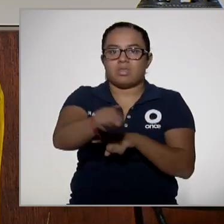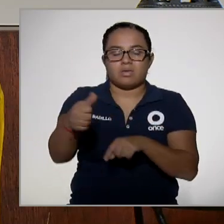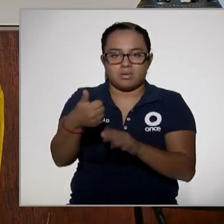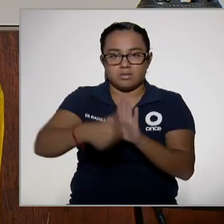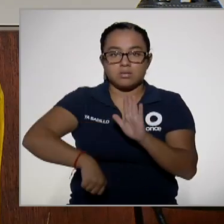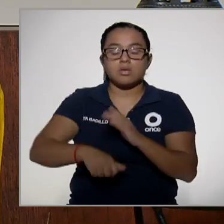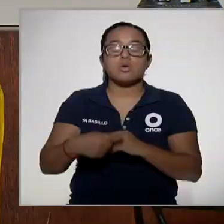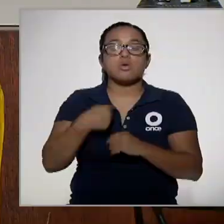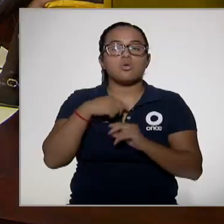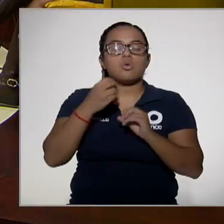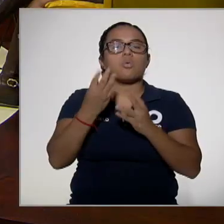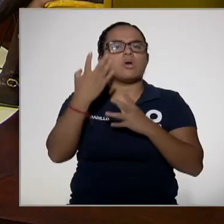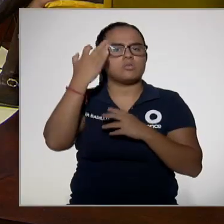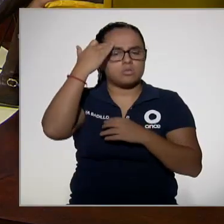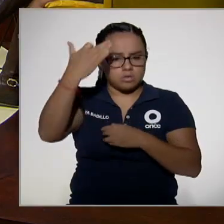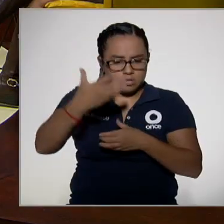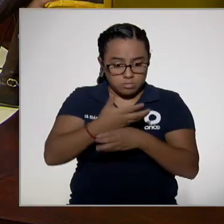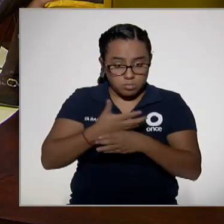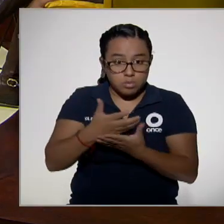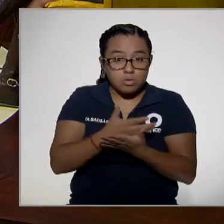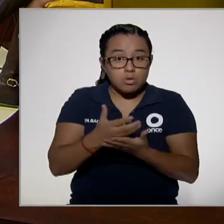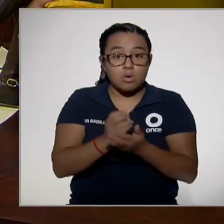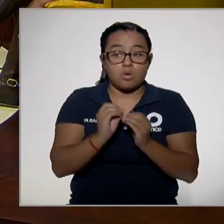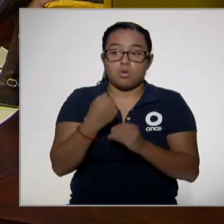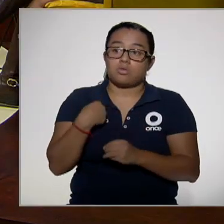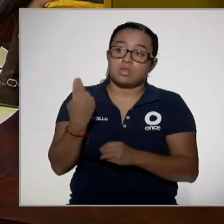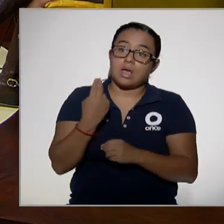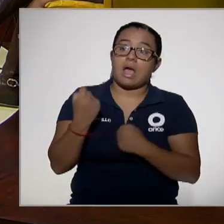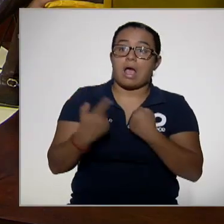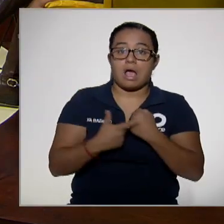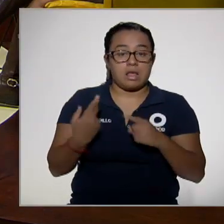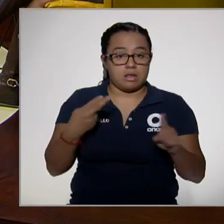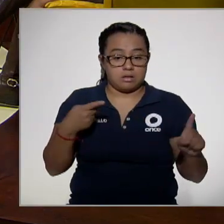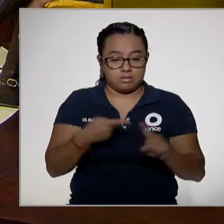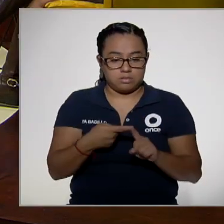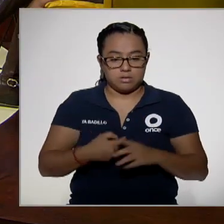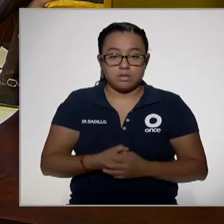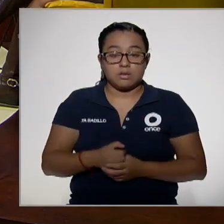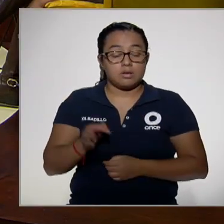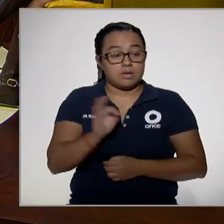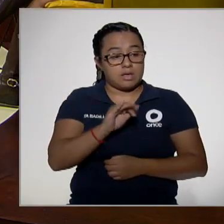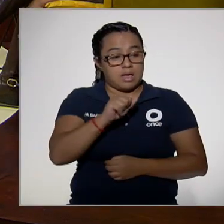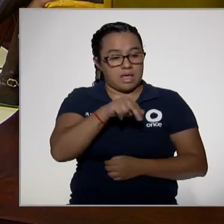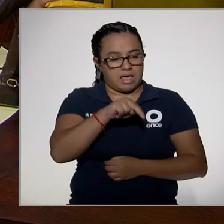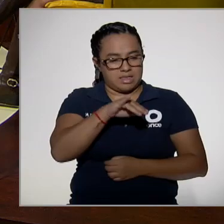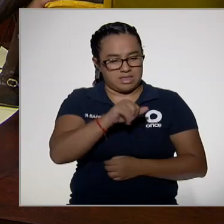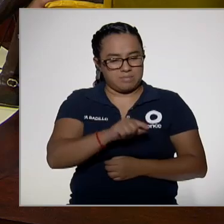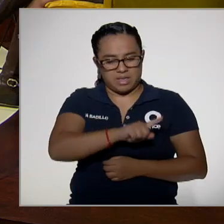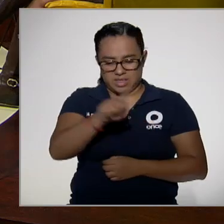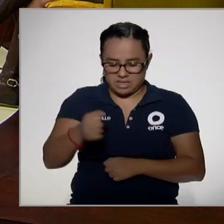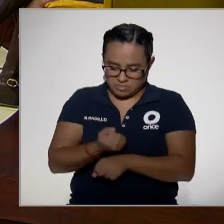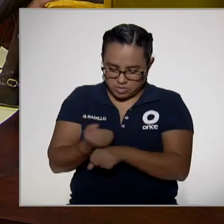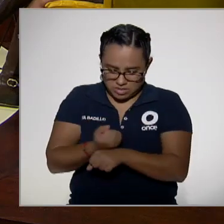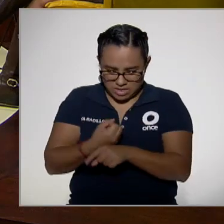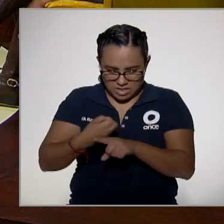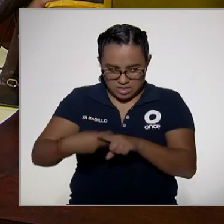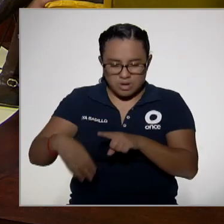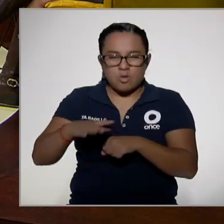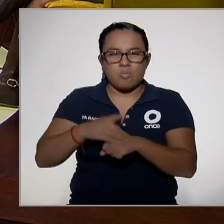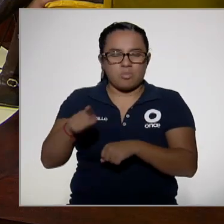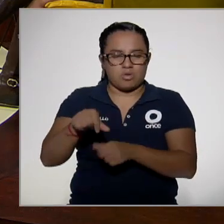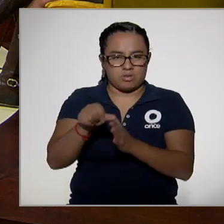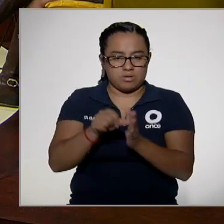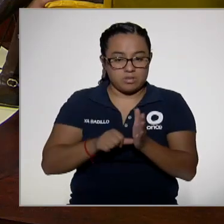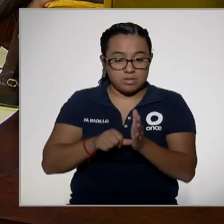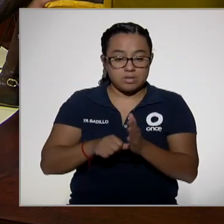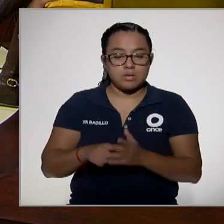tiempo me debo recuperar y si es necesario que haga algo específico si esta anemia fue secundaria al sangrado como seguramente lo fue por la cirugía